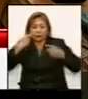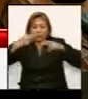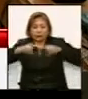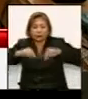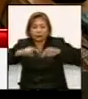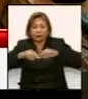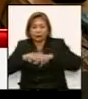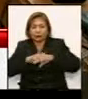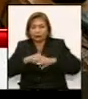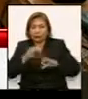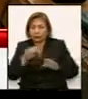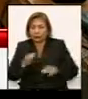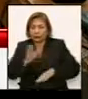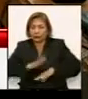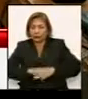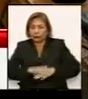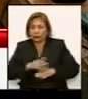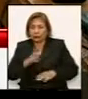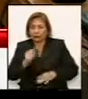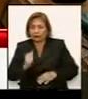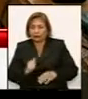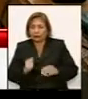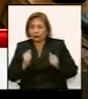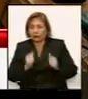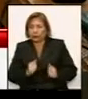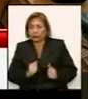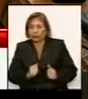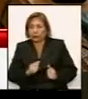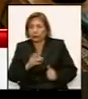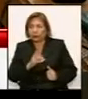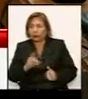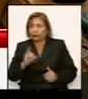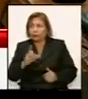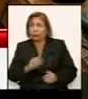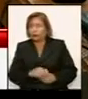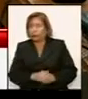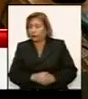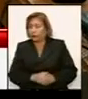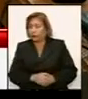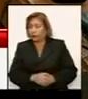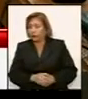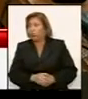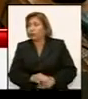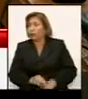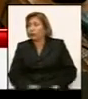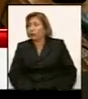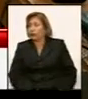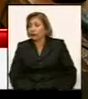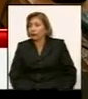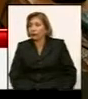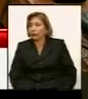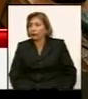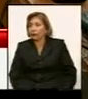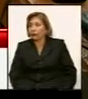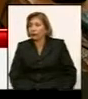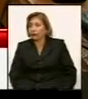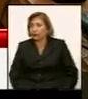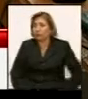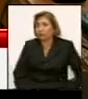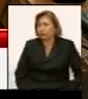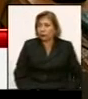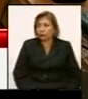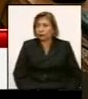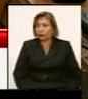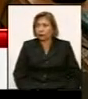sobre la violencia de género en línea que va digamos directamente a el tema